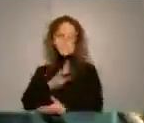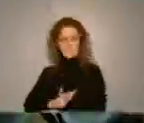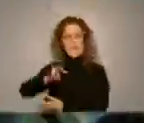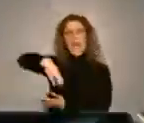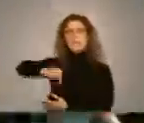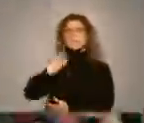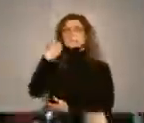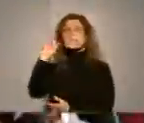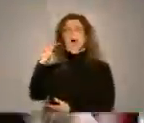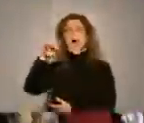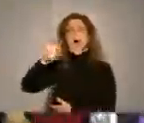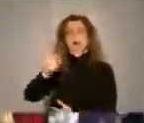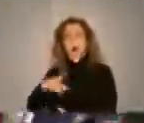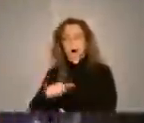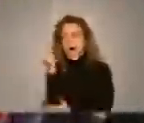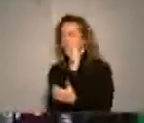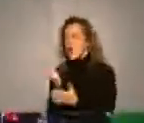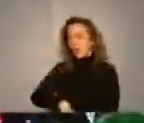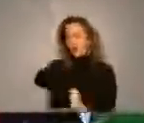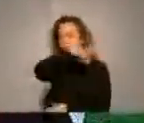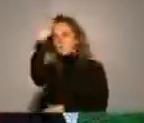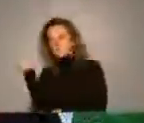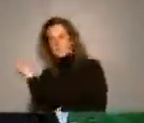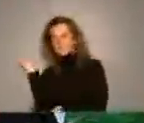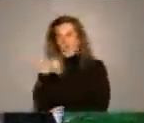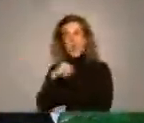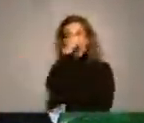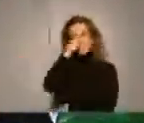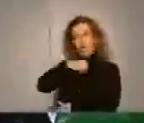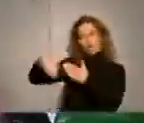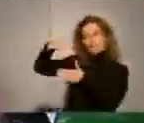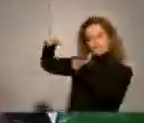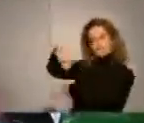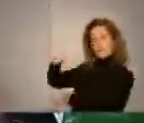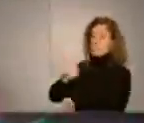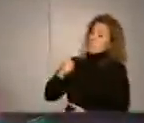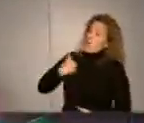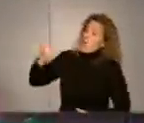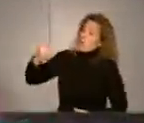coño la han cagado, olvídense de todo lo cantado y por si acaso.